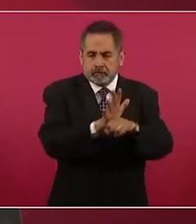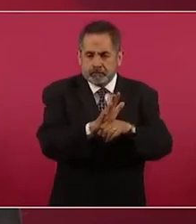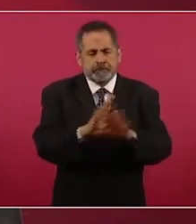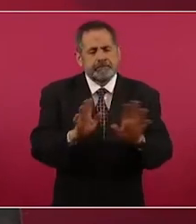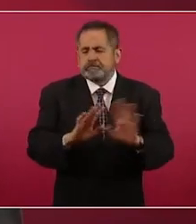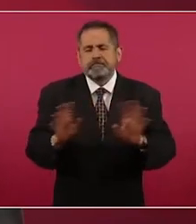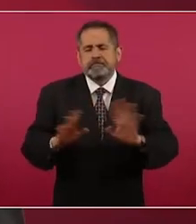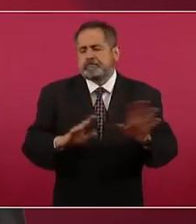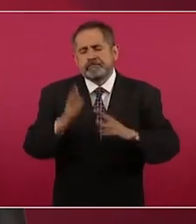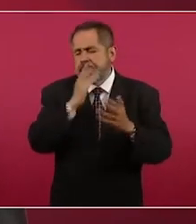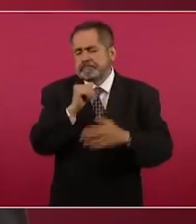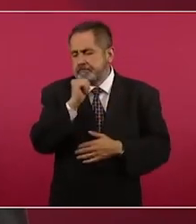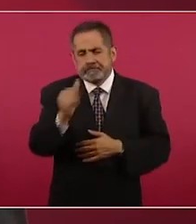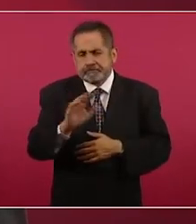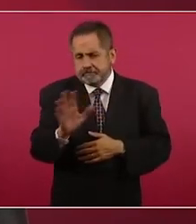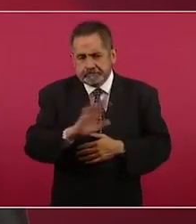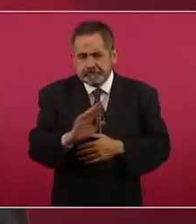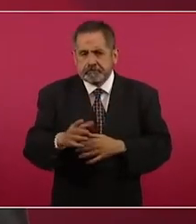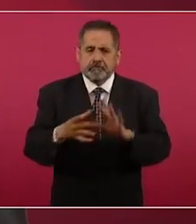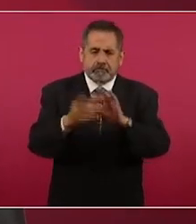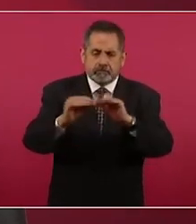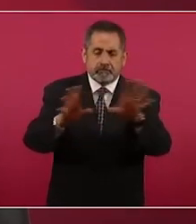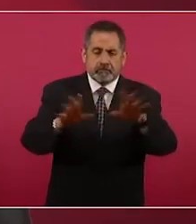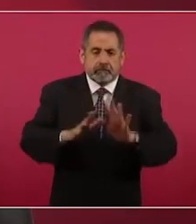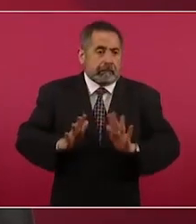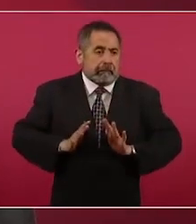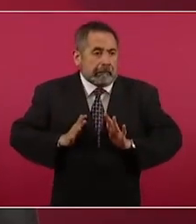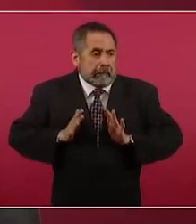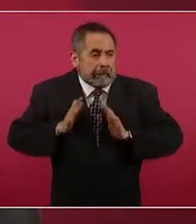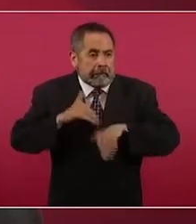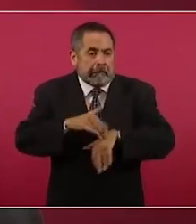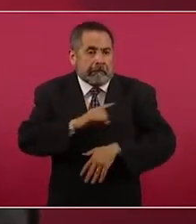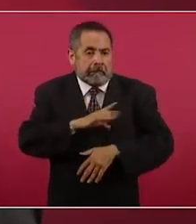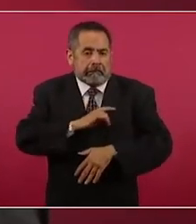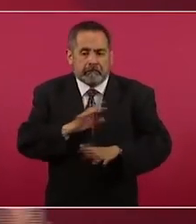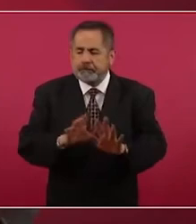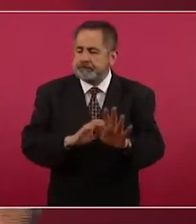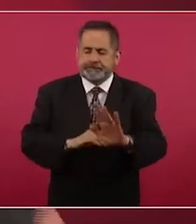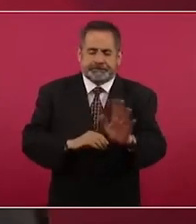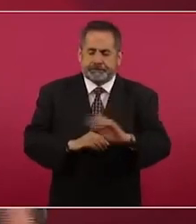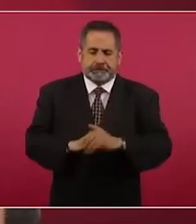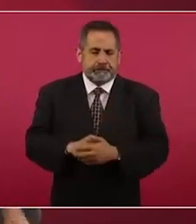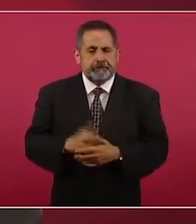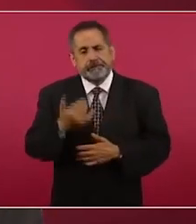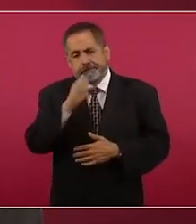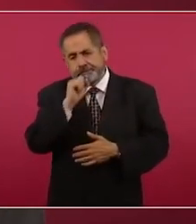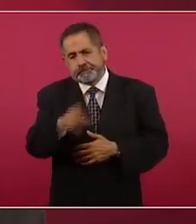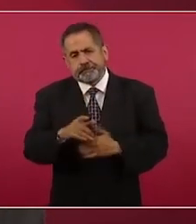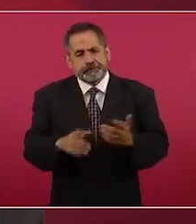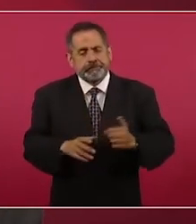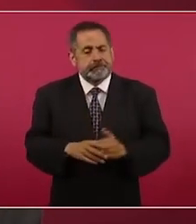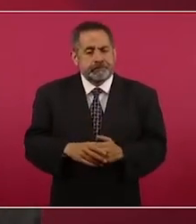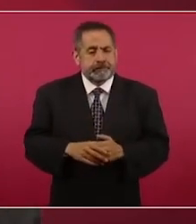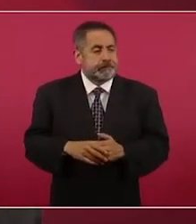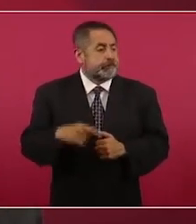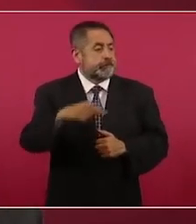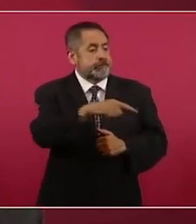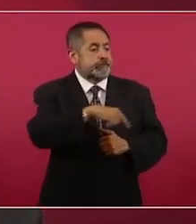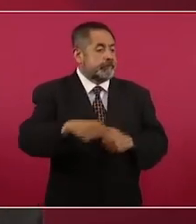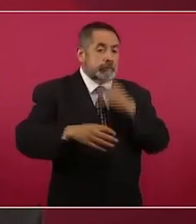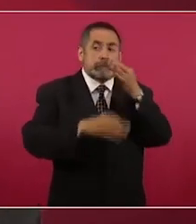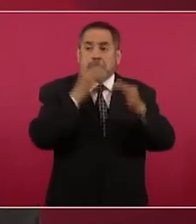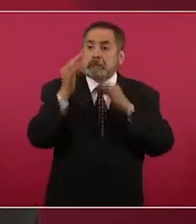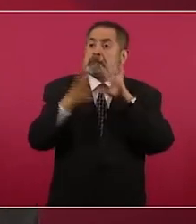la claridad y no dejarse llevar por el pánico y, sobre todo, por esta ola